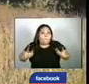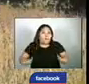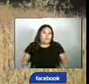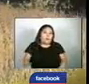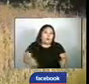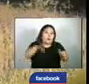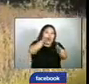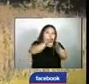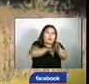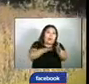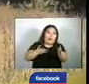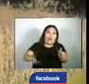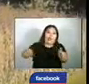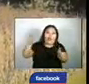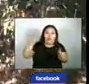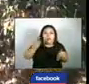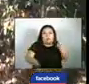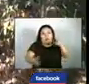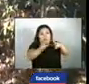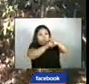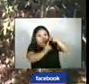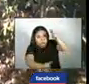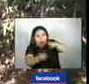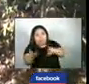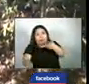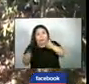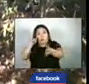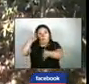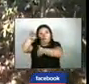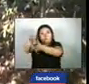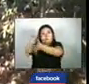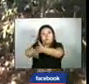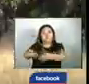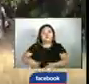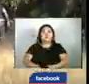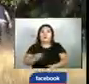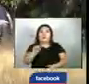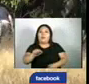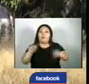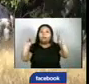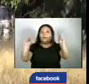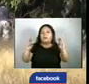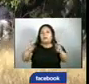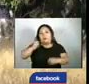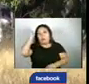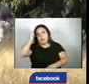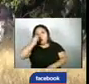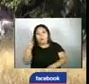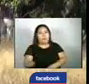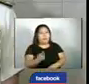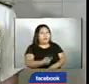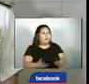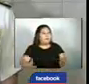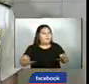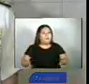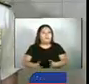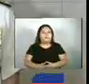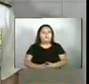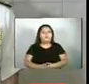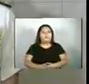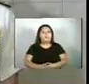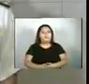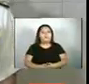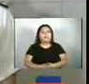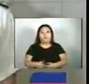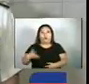personas que desaparecieron y pueden encontrarse en esos lugares. Del tema también opinan algunas personas. Apoyar a